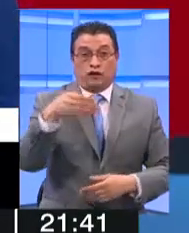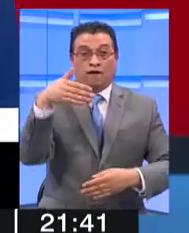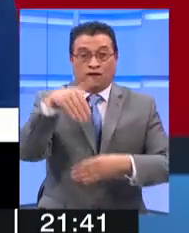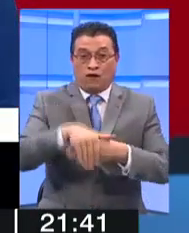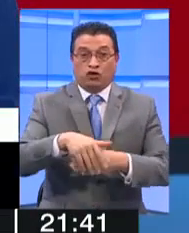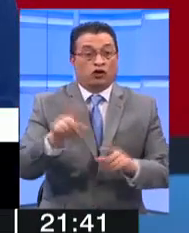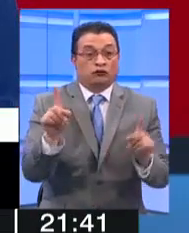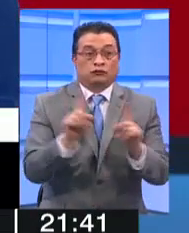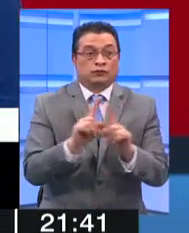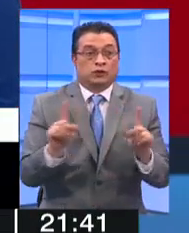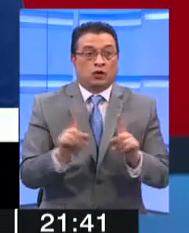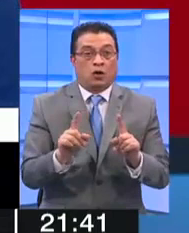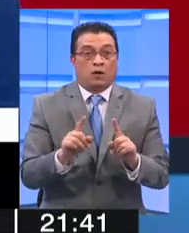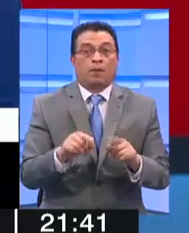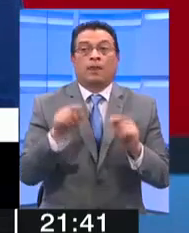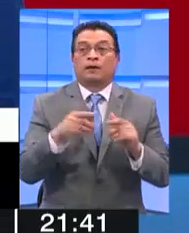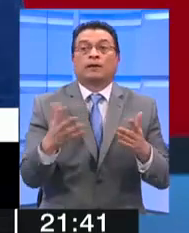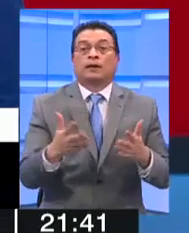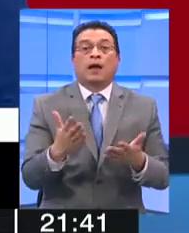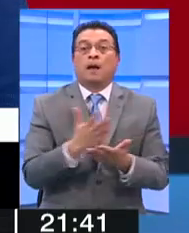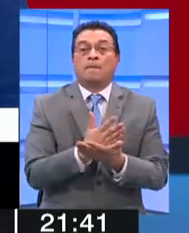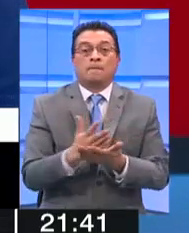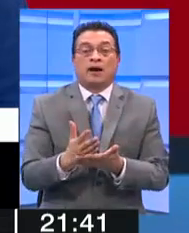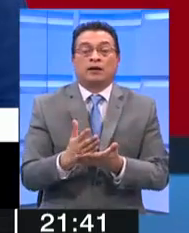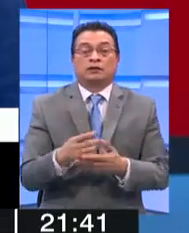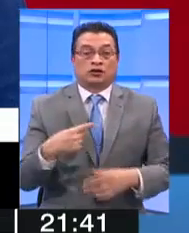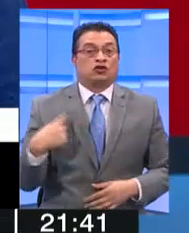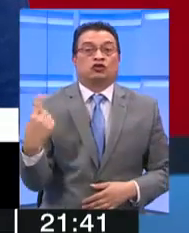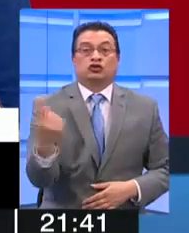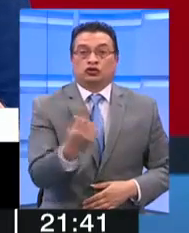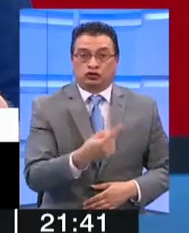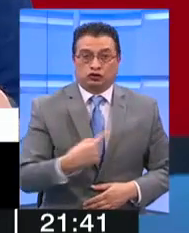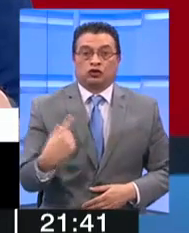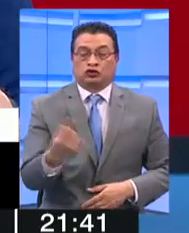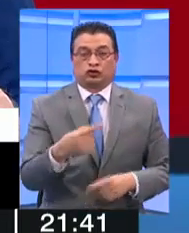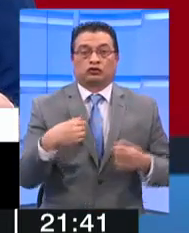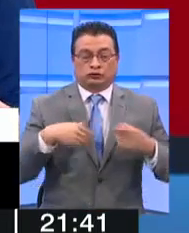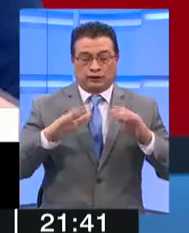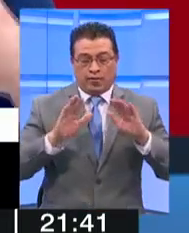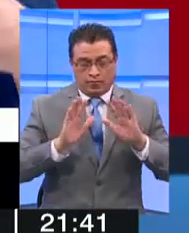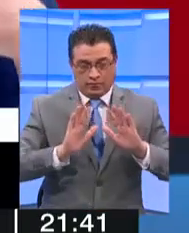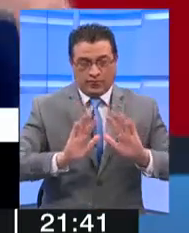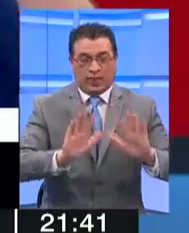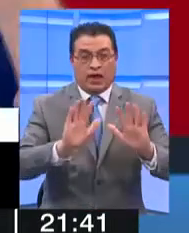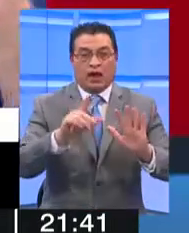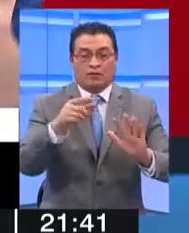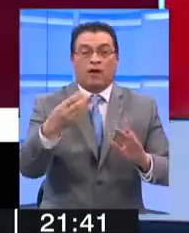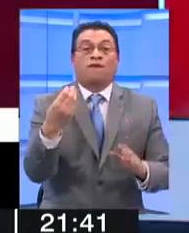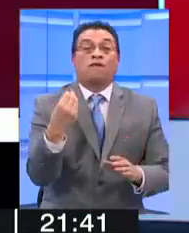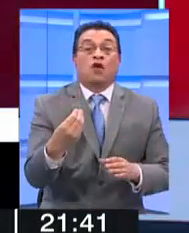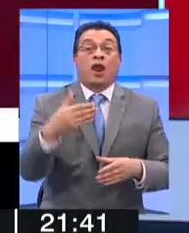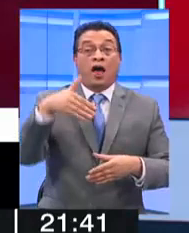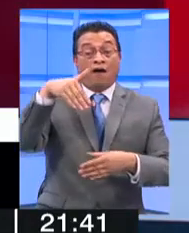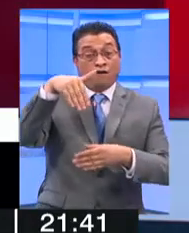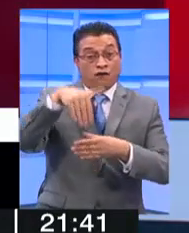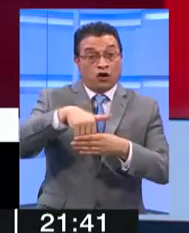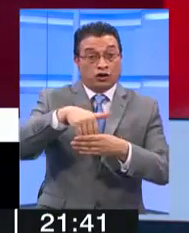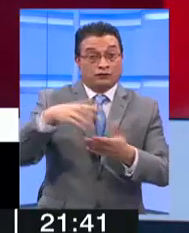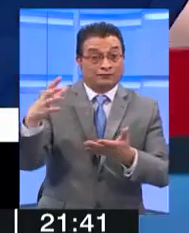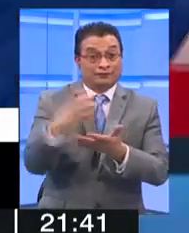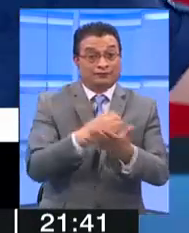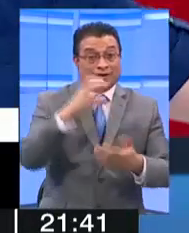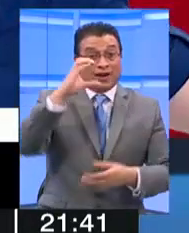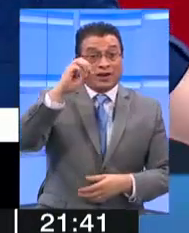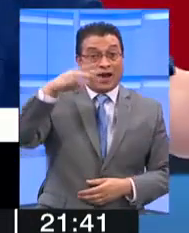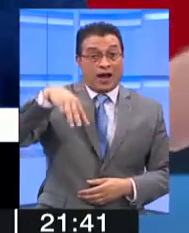Probablemente lo que va a pasar es que nosotros vamos a dejar de hacer que a través de la buena votación que probablemente obtenga Camila o